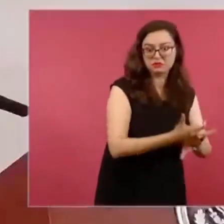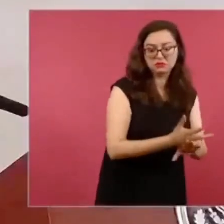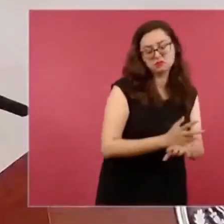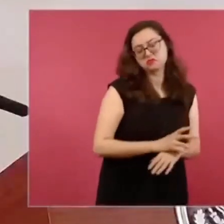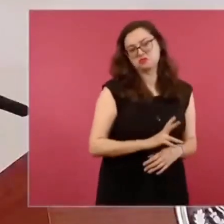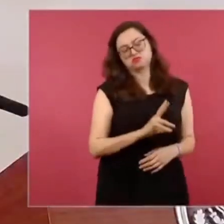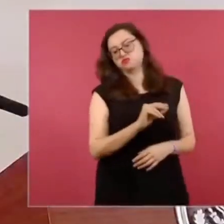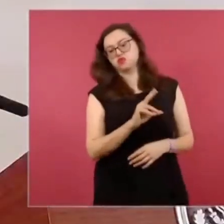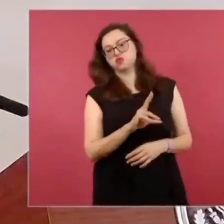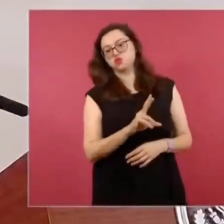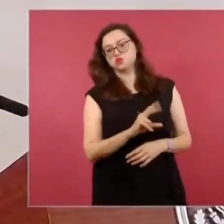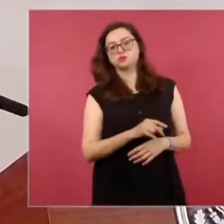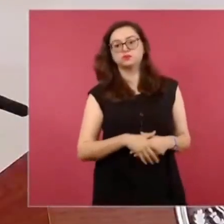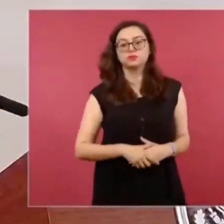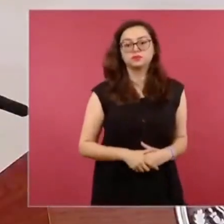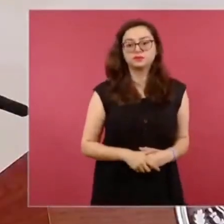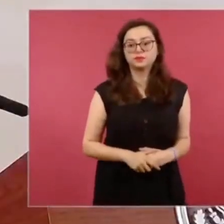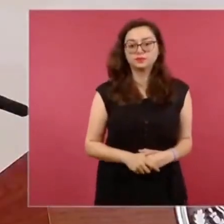canasta.